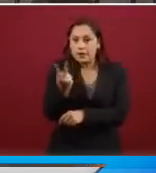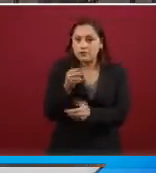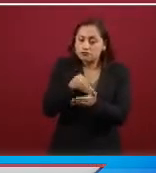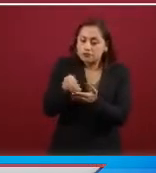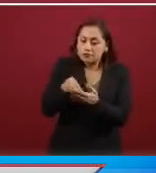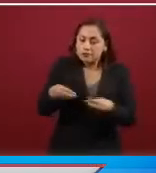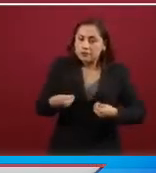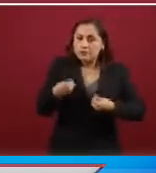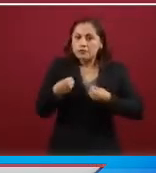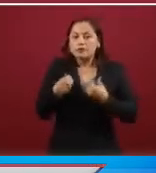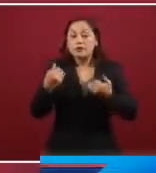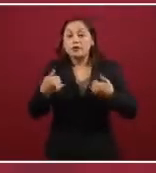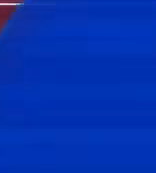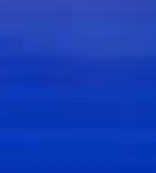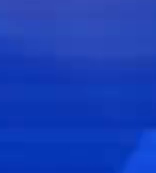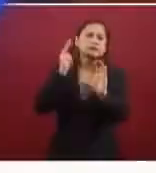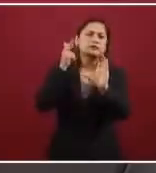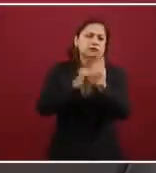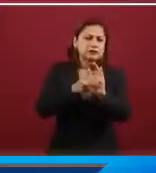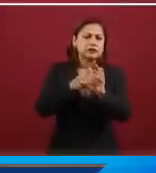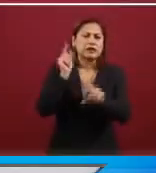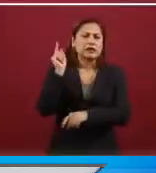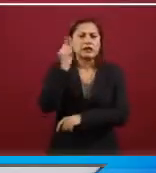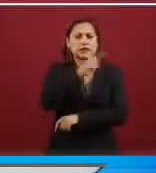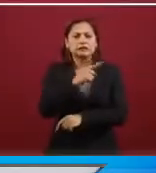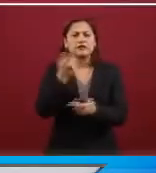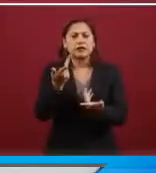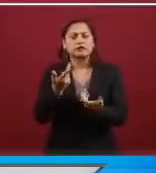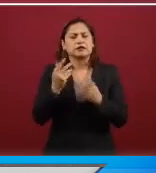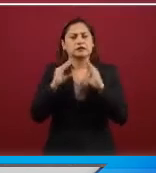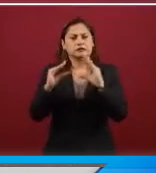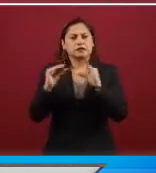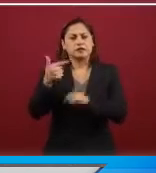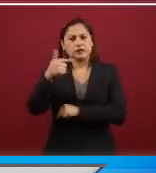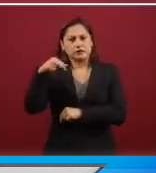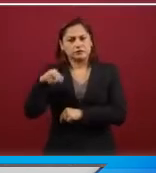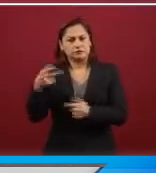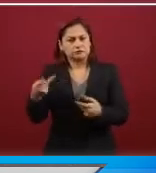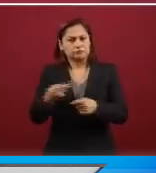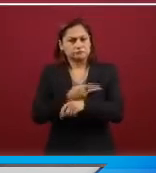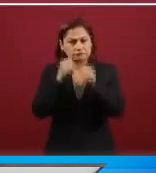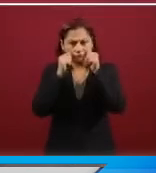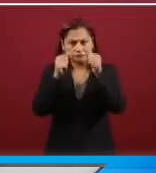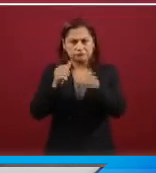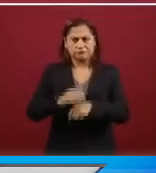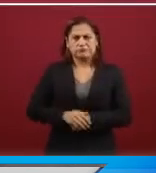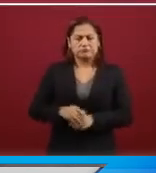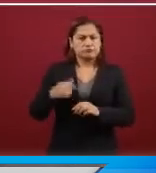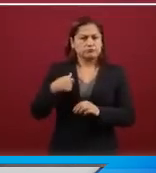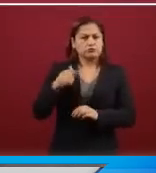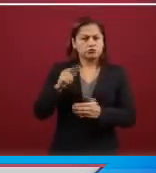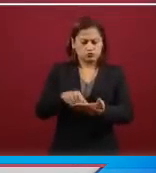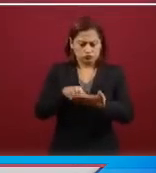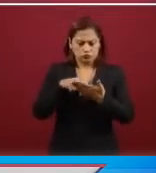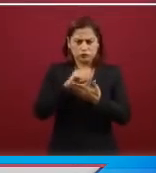sin frontera y del humanismo. Guardia Nacional. No existió el ingreso de ningún elemento de la Guardia Nacional a